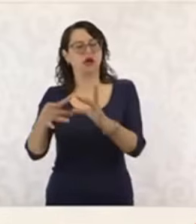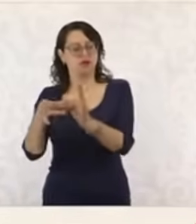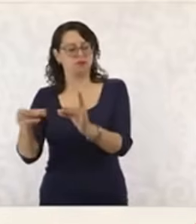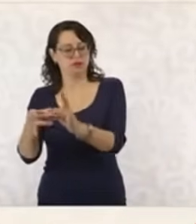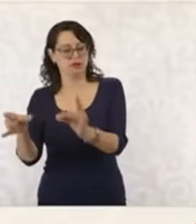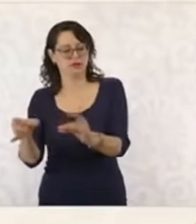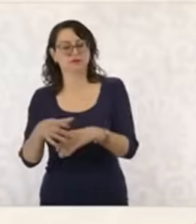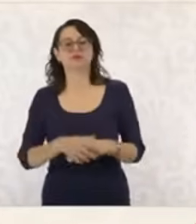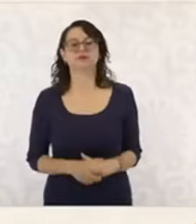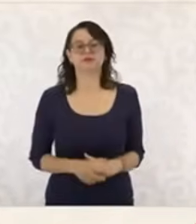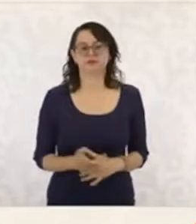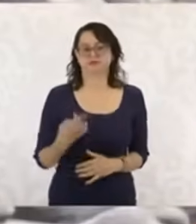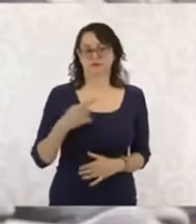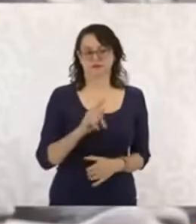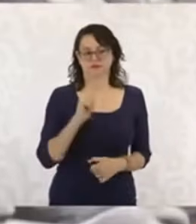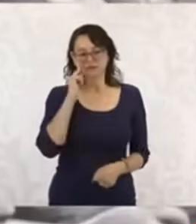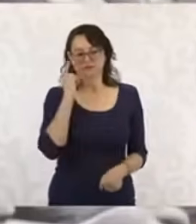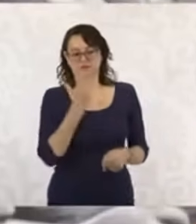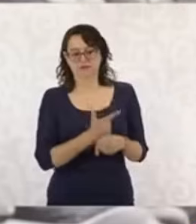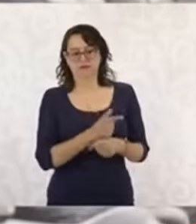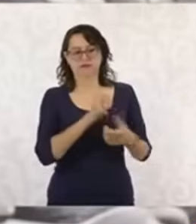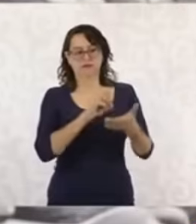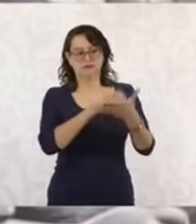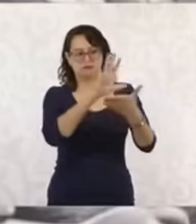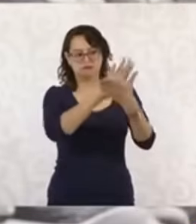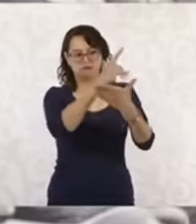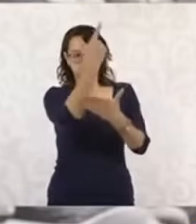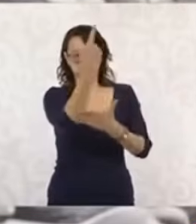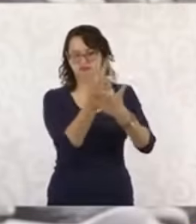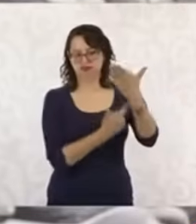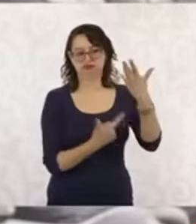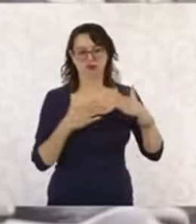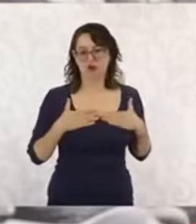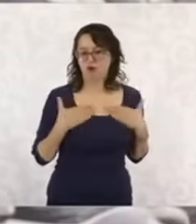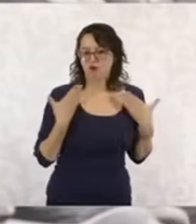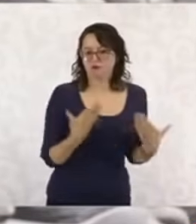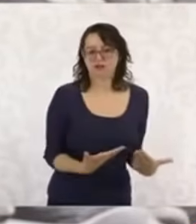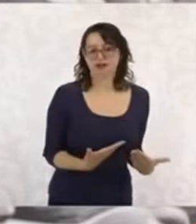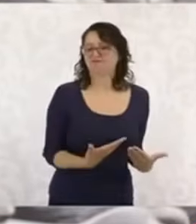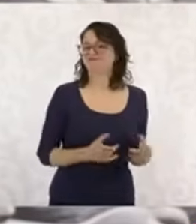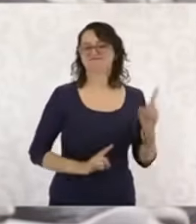un registro poco confiable en los datos ahí asentados. Pasamos a la siguiente lámina, por favor.